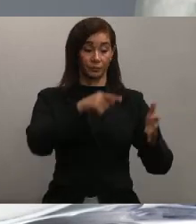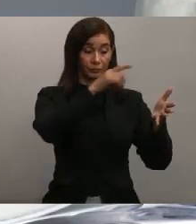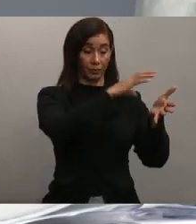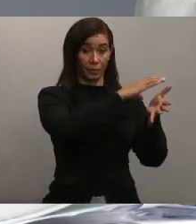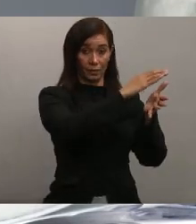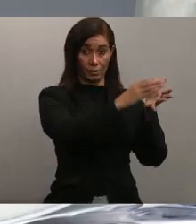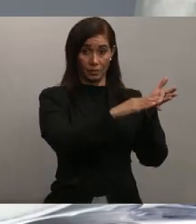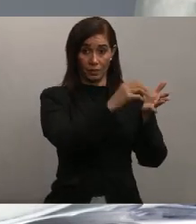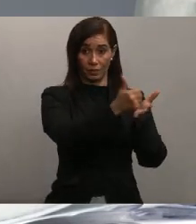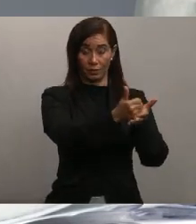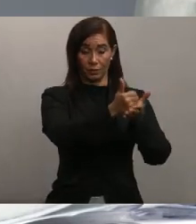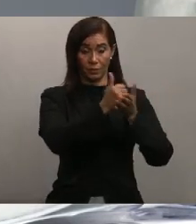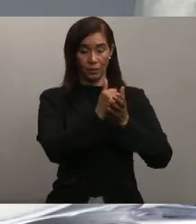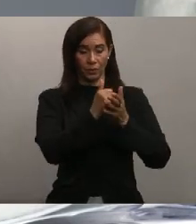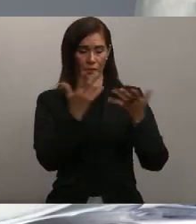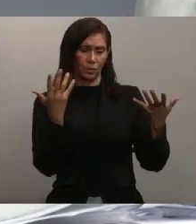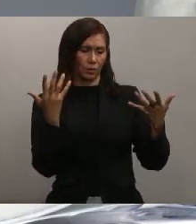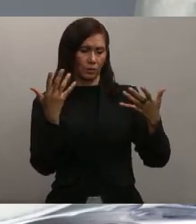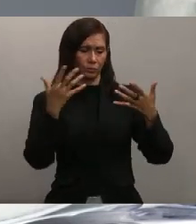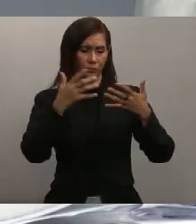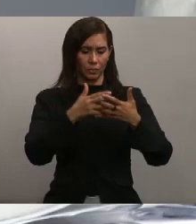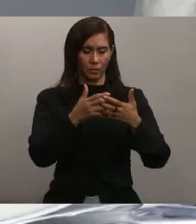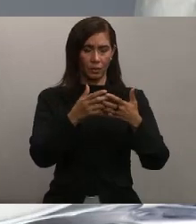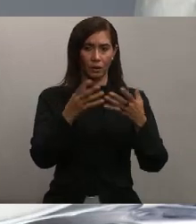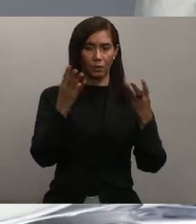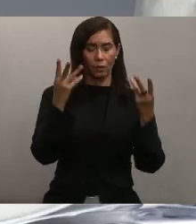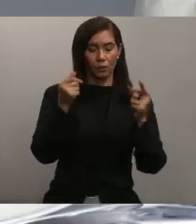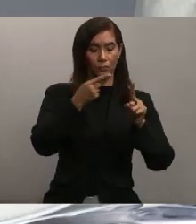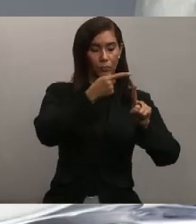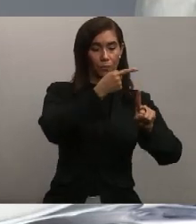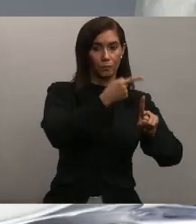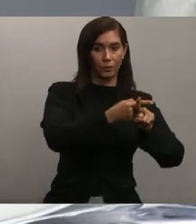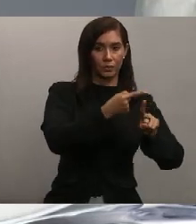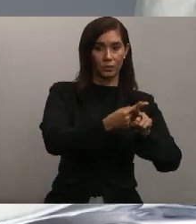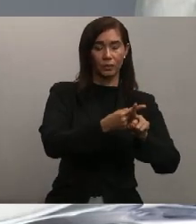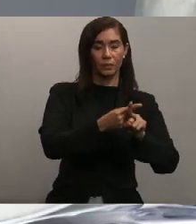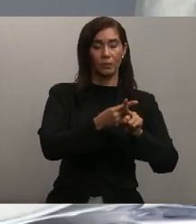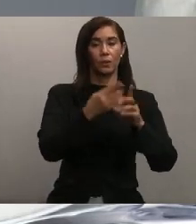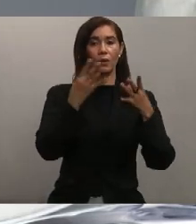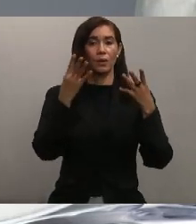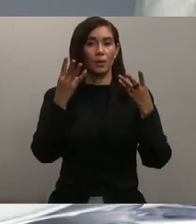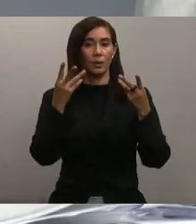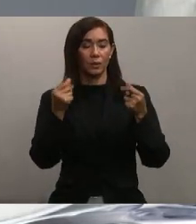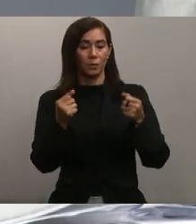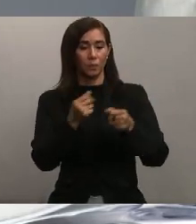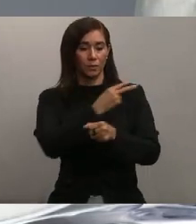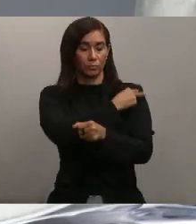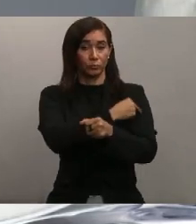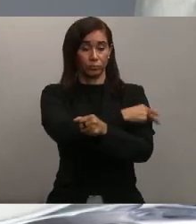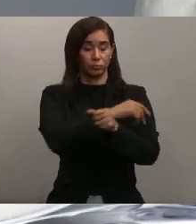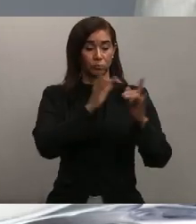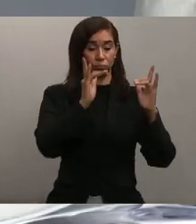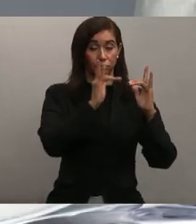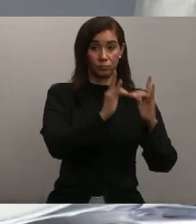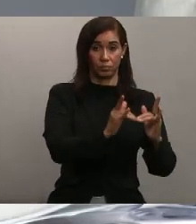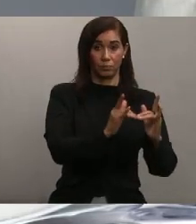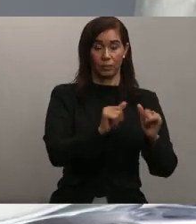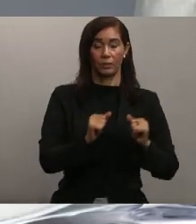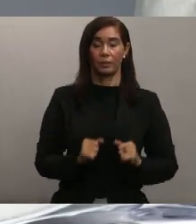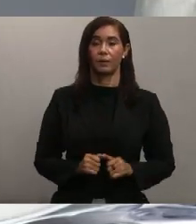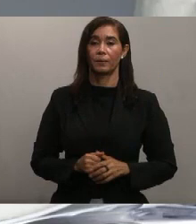pues, correlacionar el número de positivos con el número que ha estado hospitalizado. Ahora